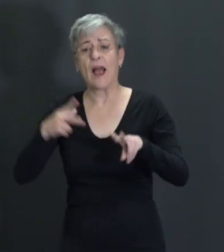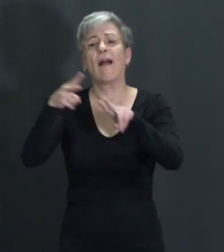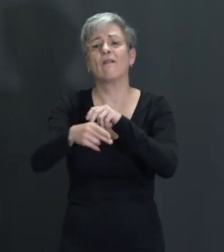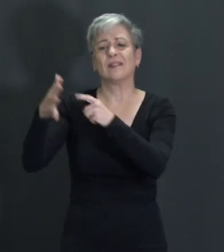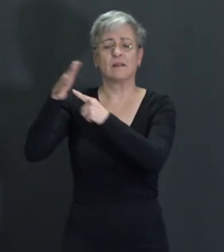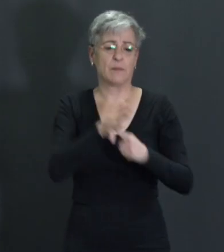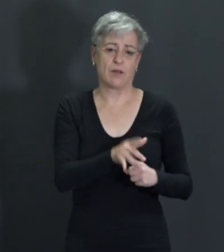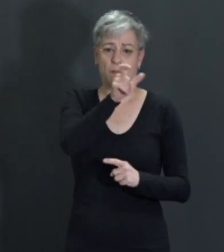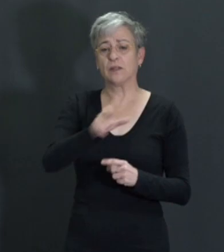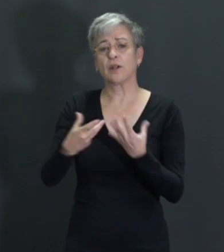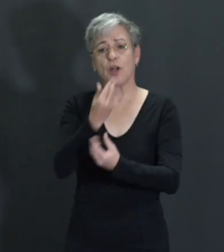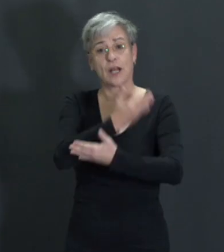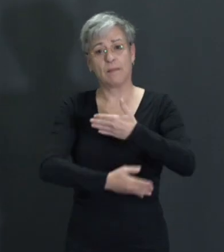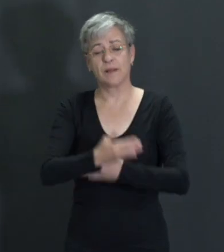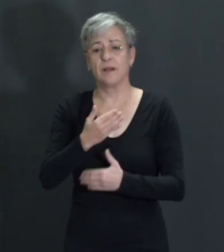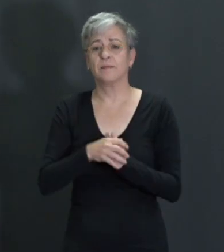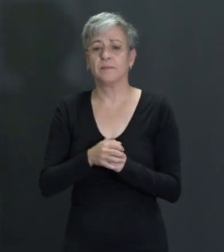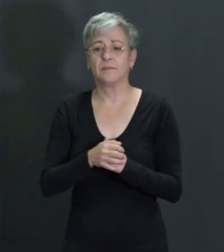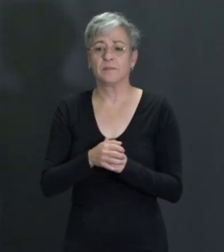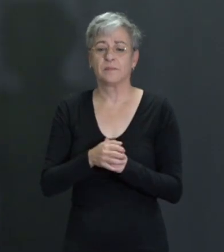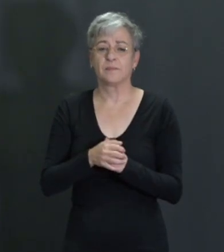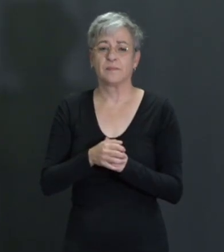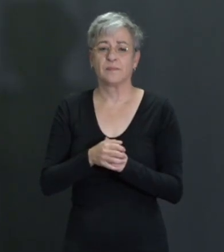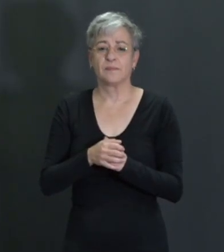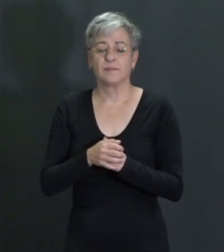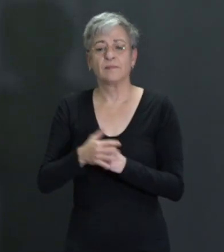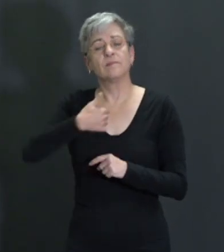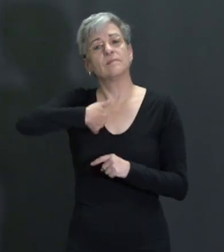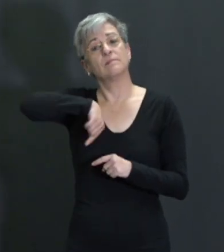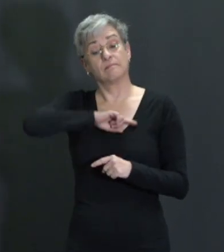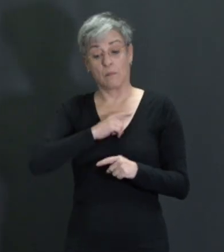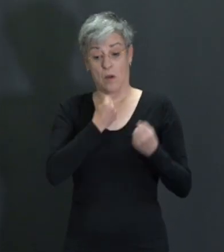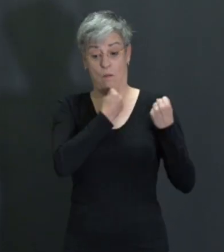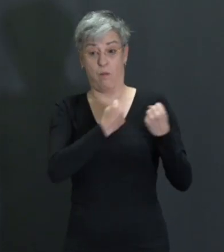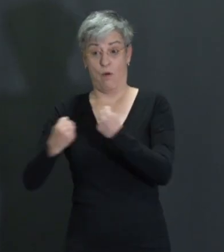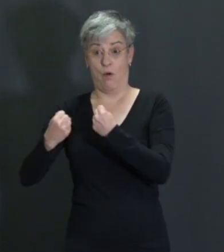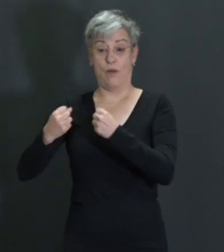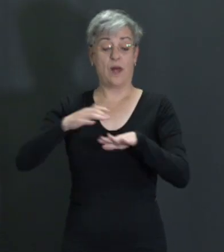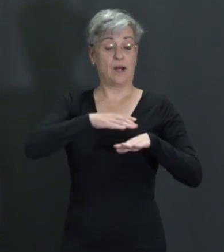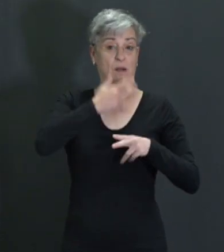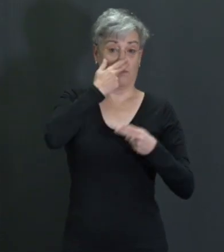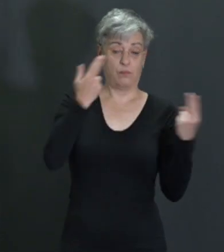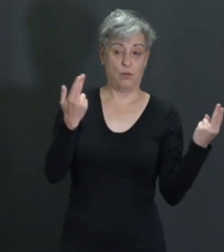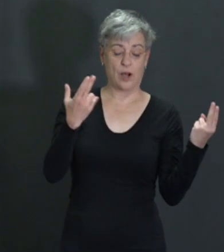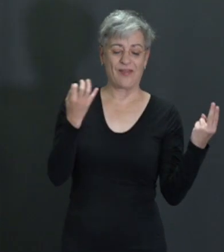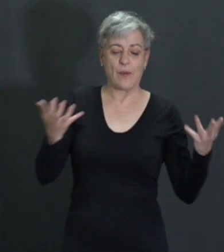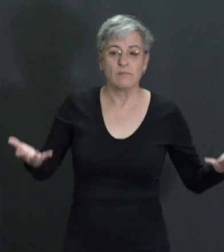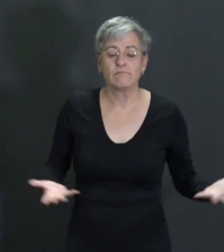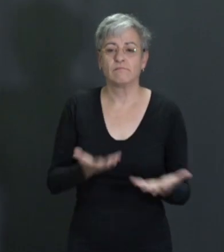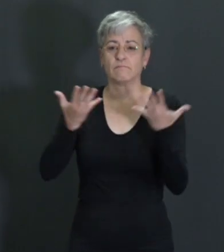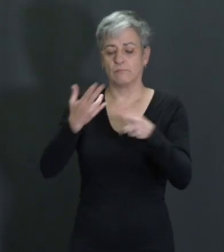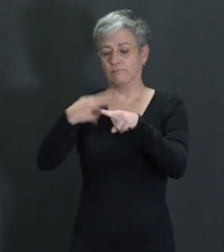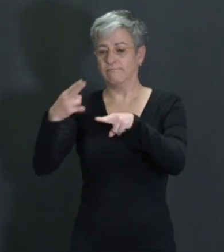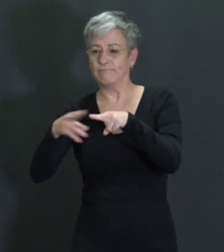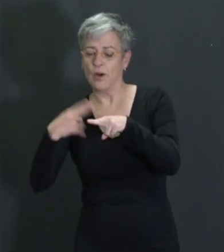con discapacidad. Específicamente establece que los poderes públicos impulsarán las políticas que garanticen la plena